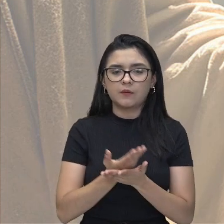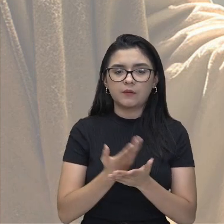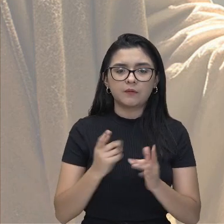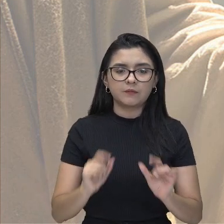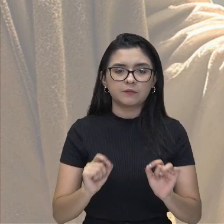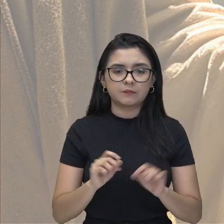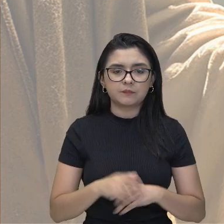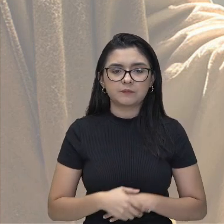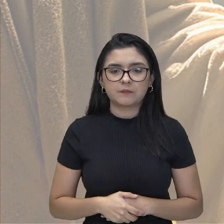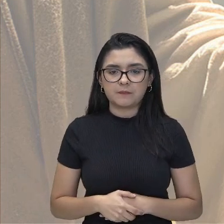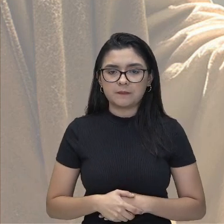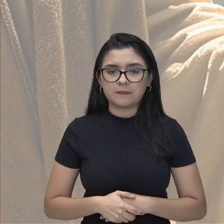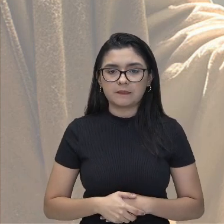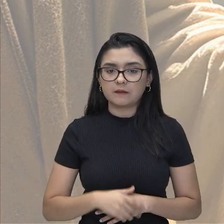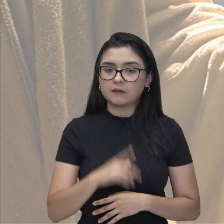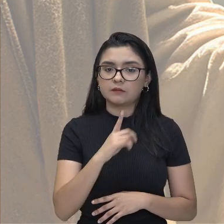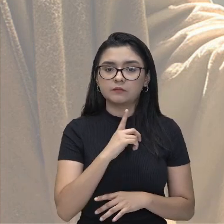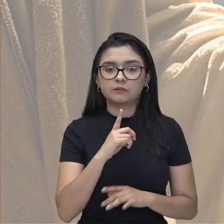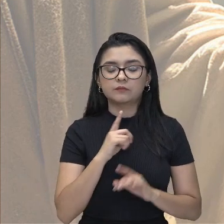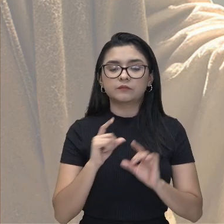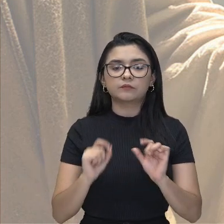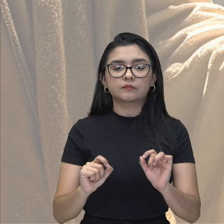tenora para